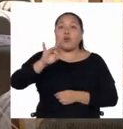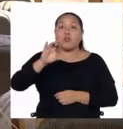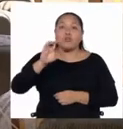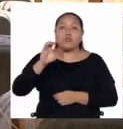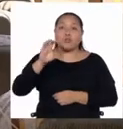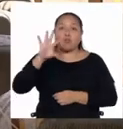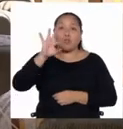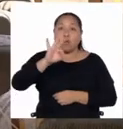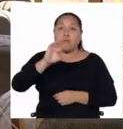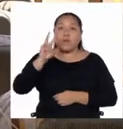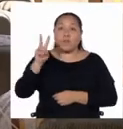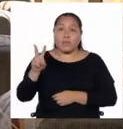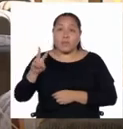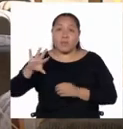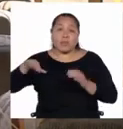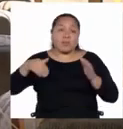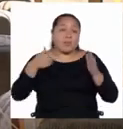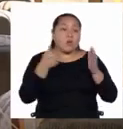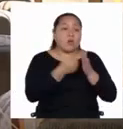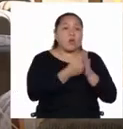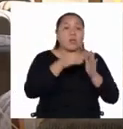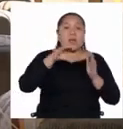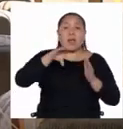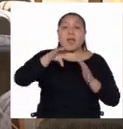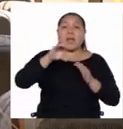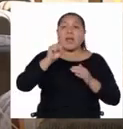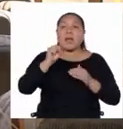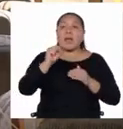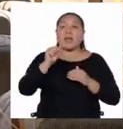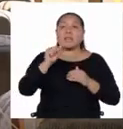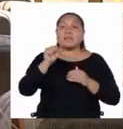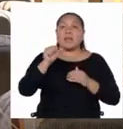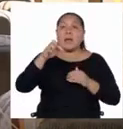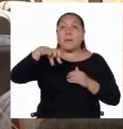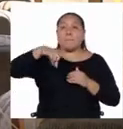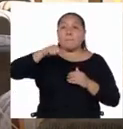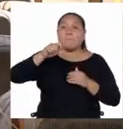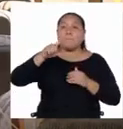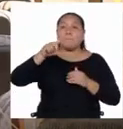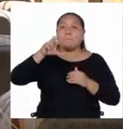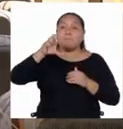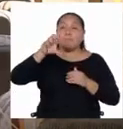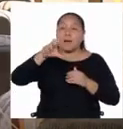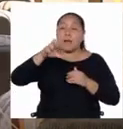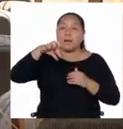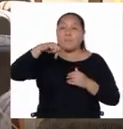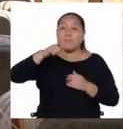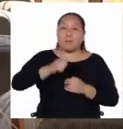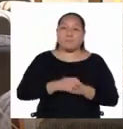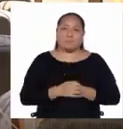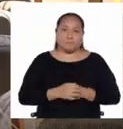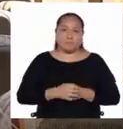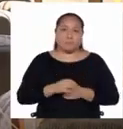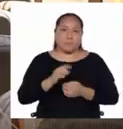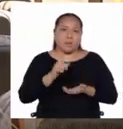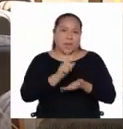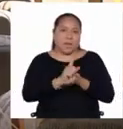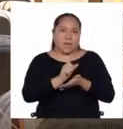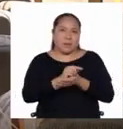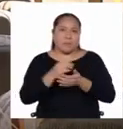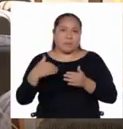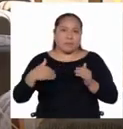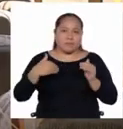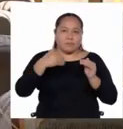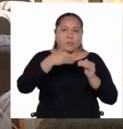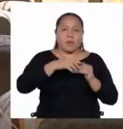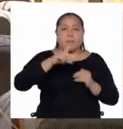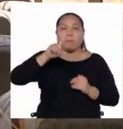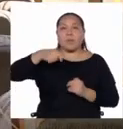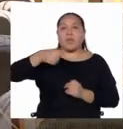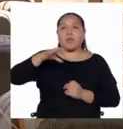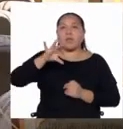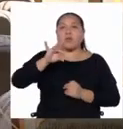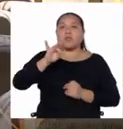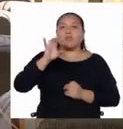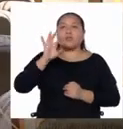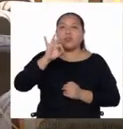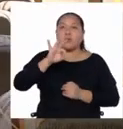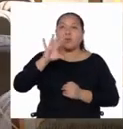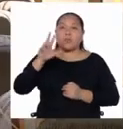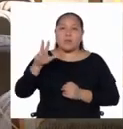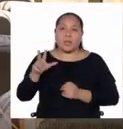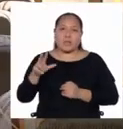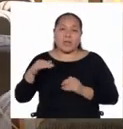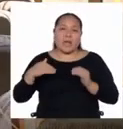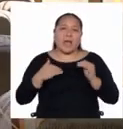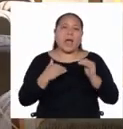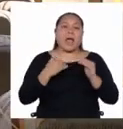llegó hasta Cazapalca, provincia de Huarochirí, departamento de Lima, y un año después, en 1893, hasta La